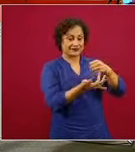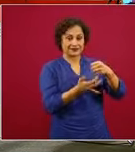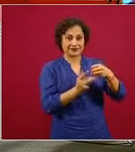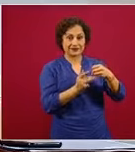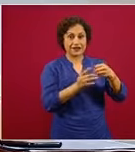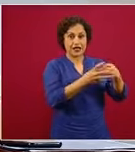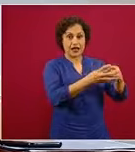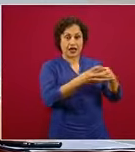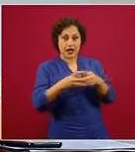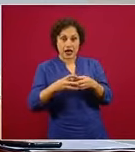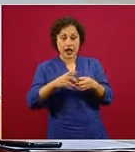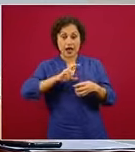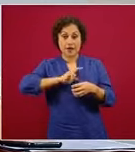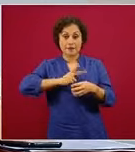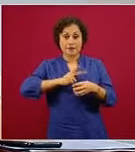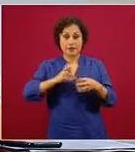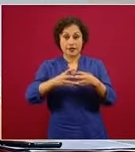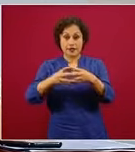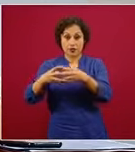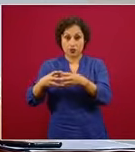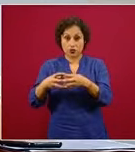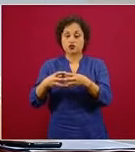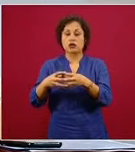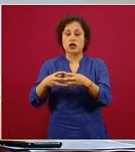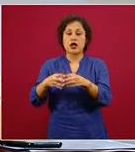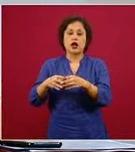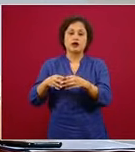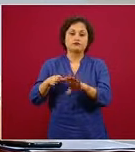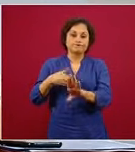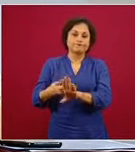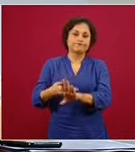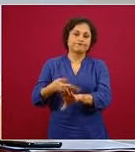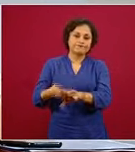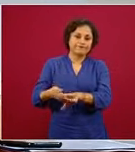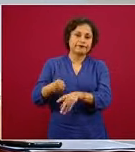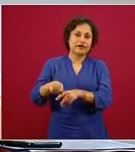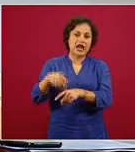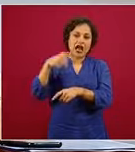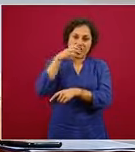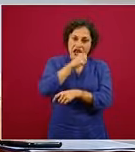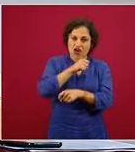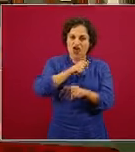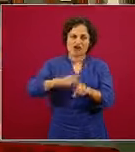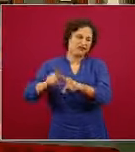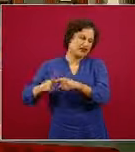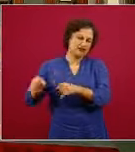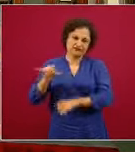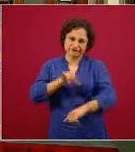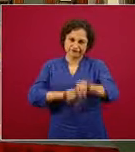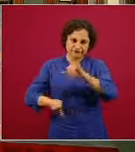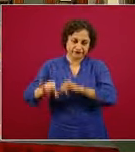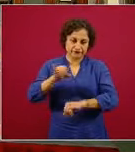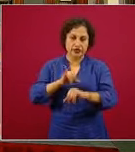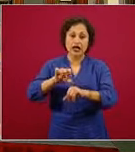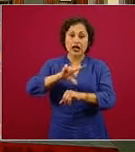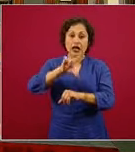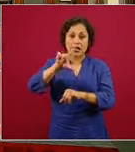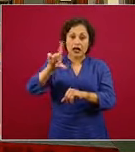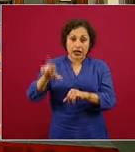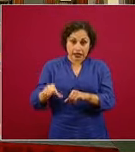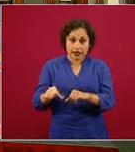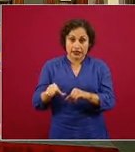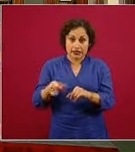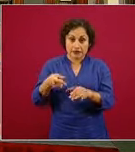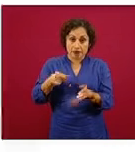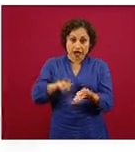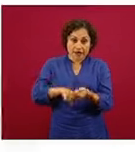lo debilitamos por calor, formaldehído, etcétera, y utilizamos a través de su